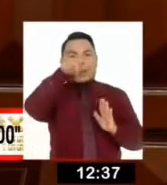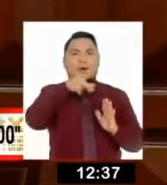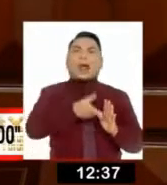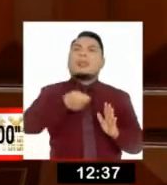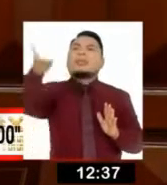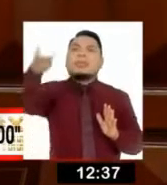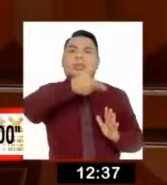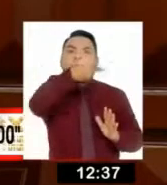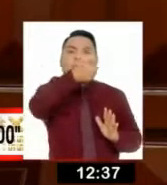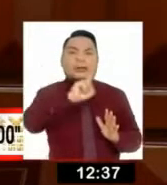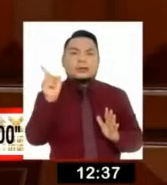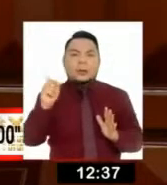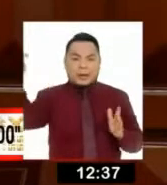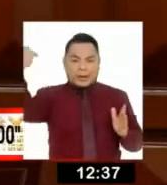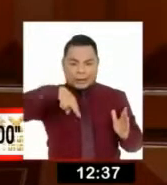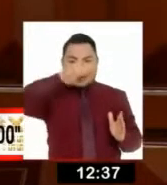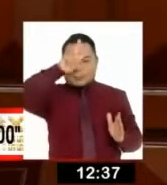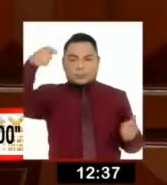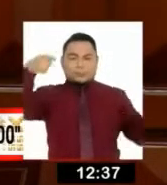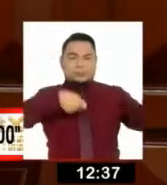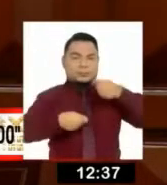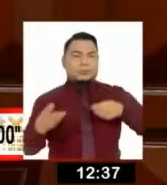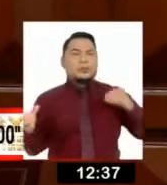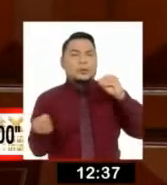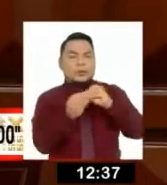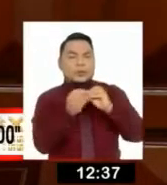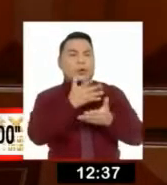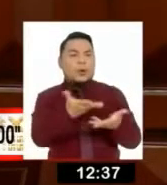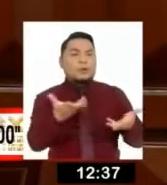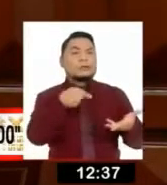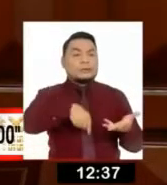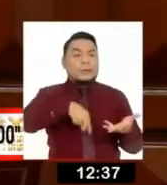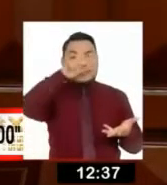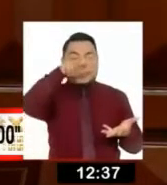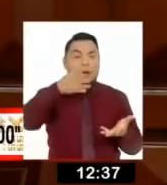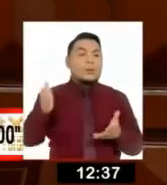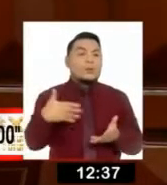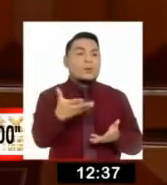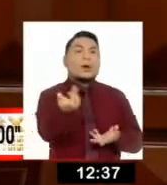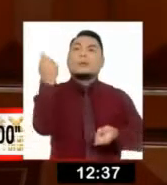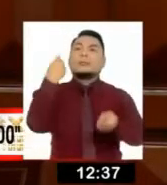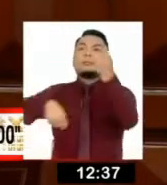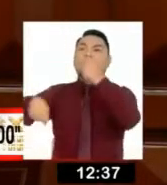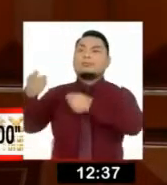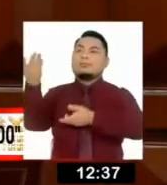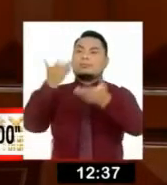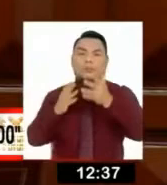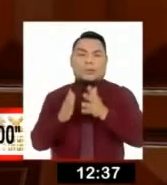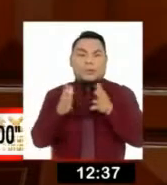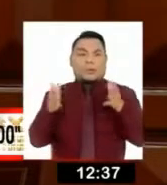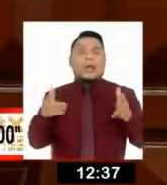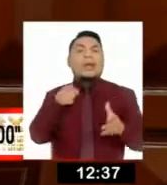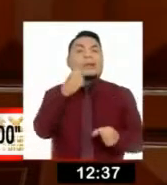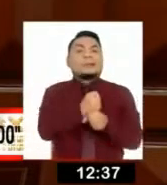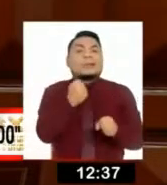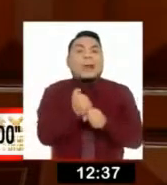que generen mayor valor agregado e industrialización de nuestros recursos naturales y marinos y empleo